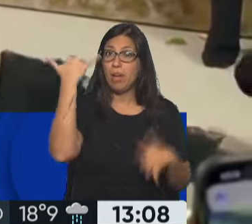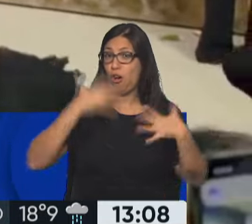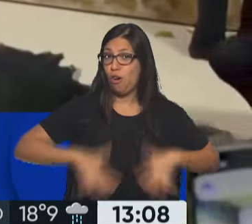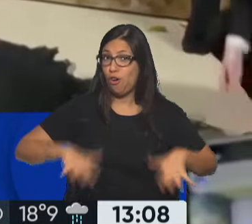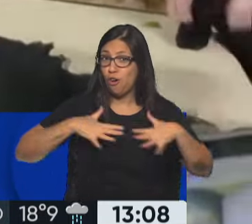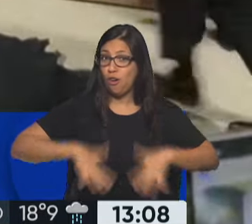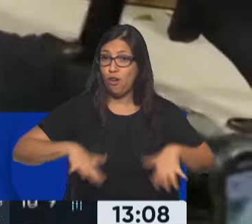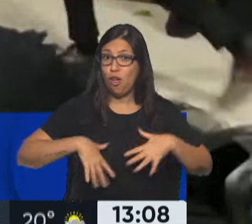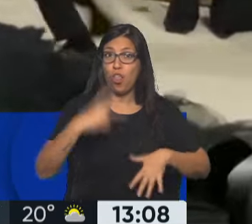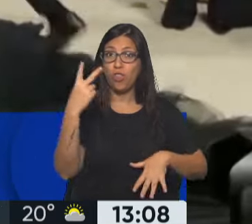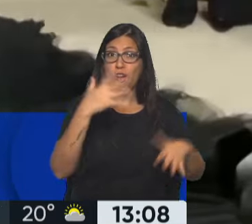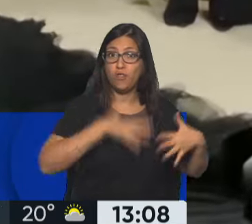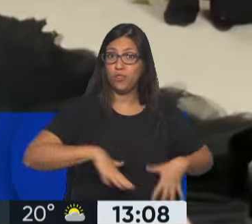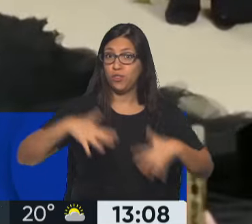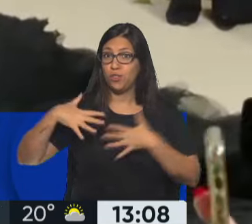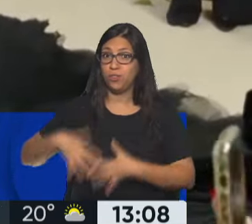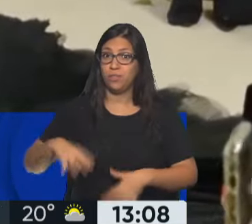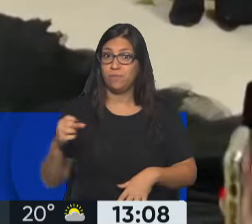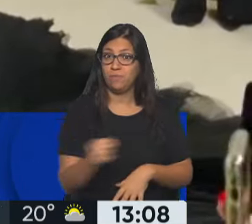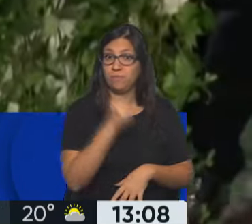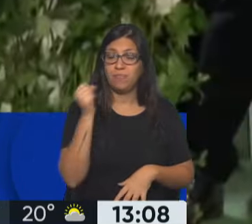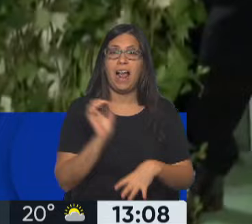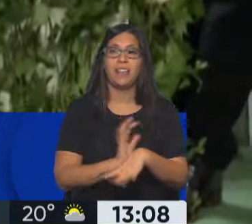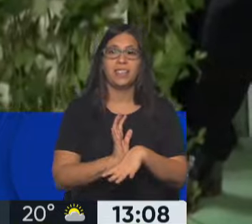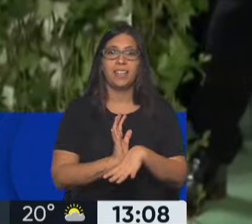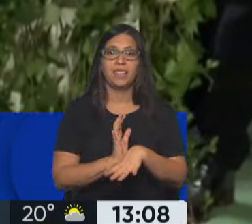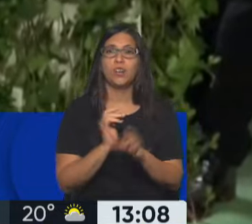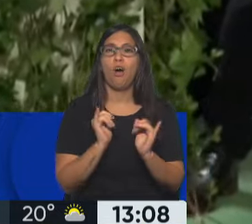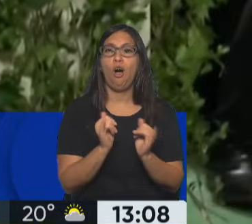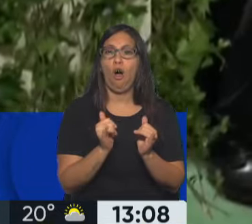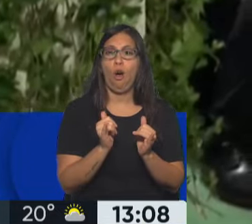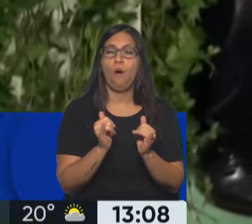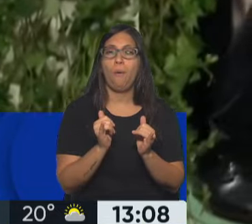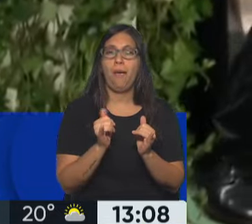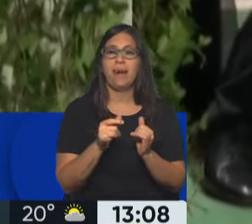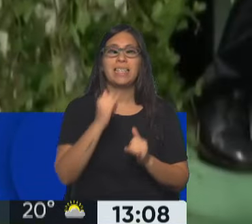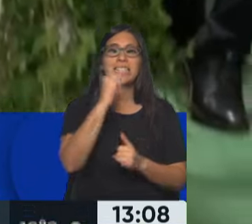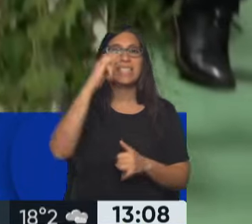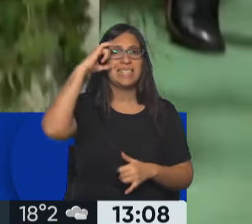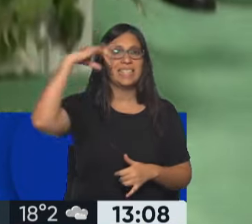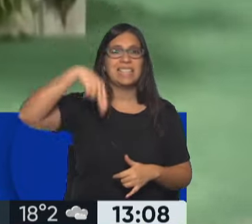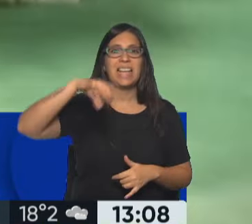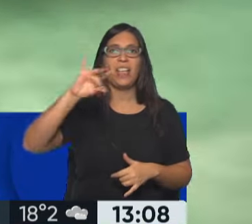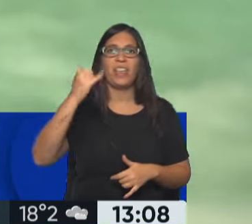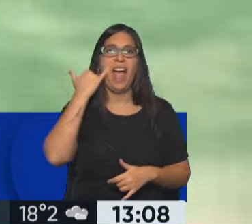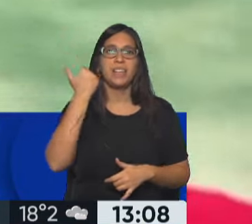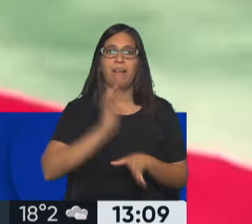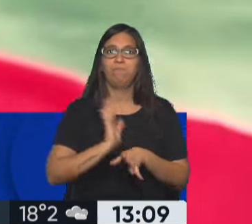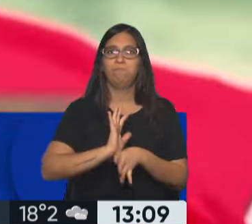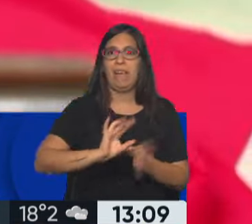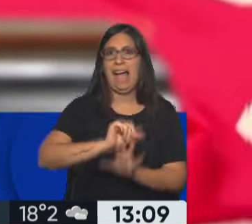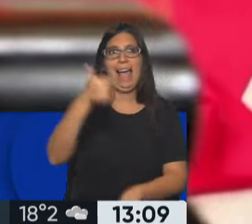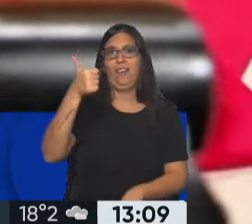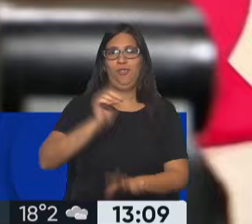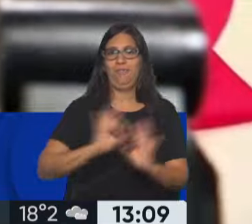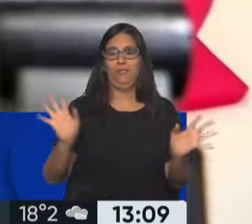llevó con dos cambios de vestuario muy importantes, fue la actriz, la joven actriz y también premiada Zendaya, fue la gran ganadora de